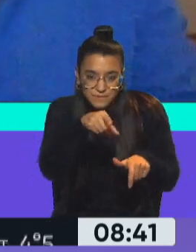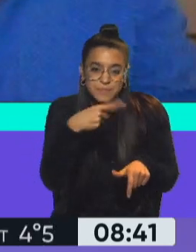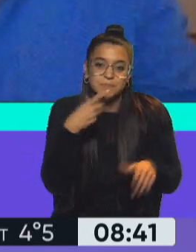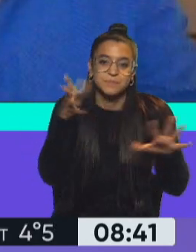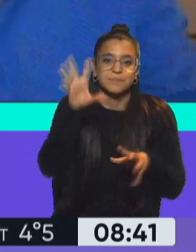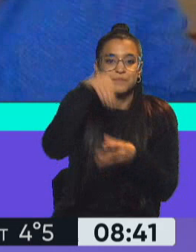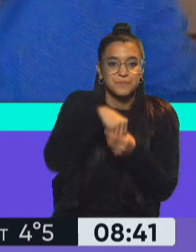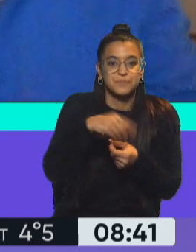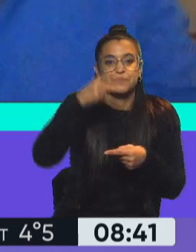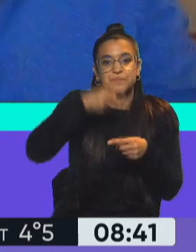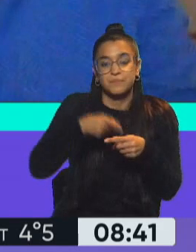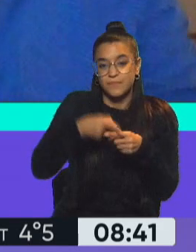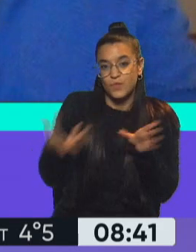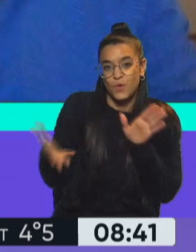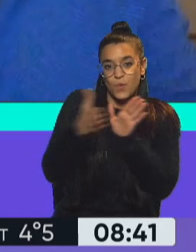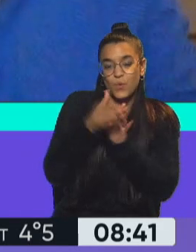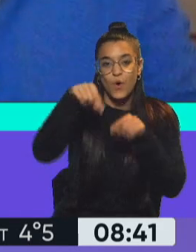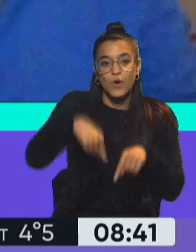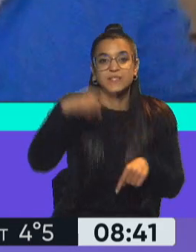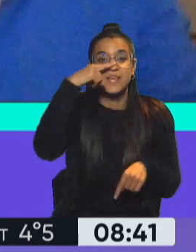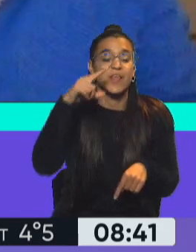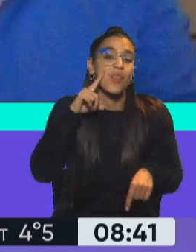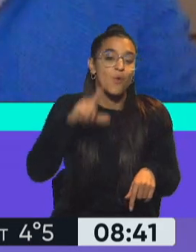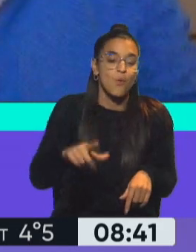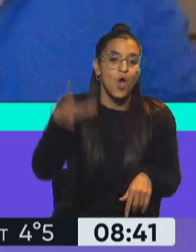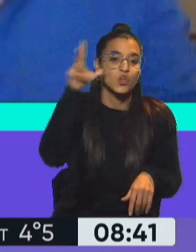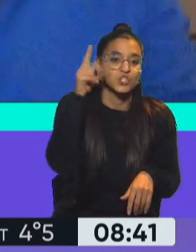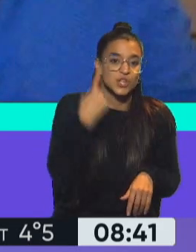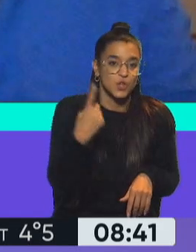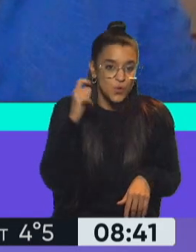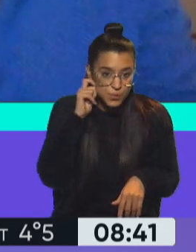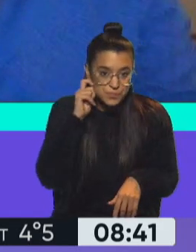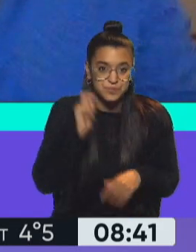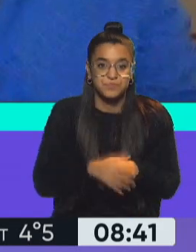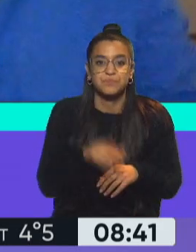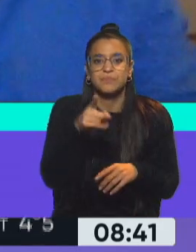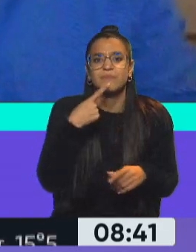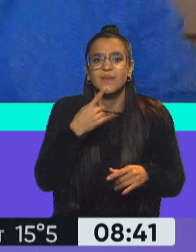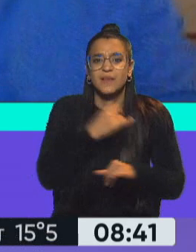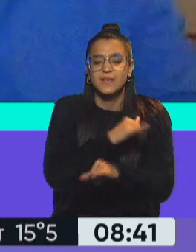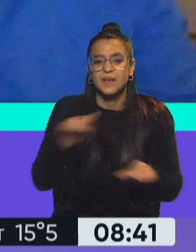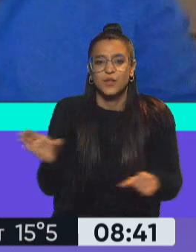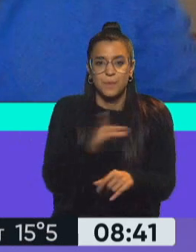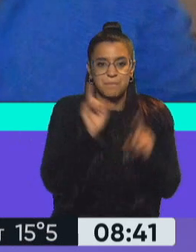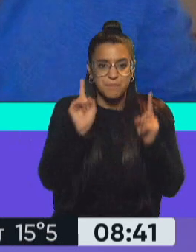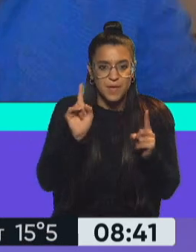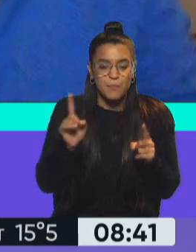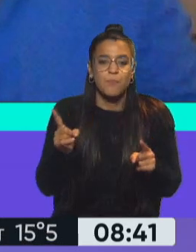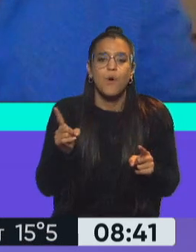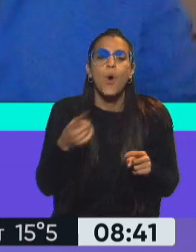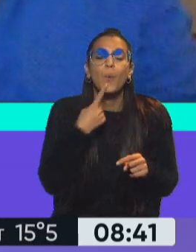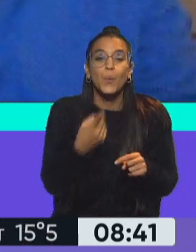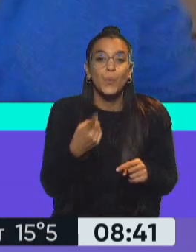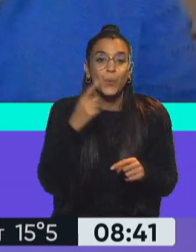que celebren su cumpleaños con él. Hoy, 7 de julio, cumple 81 años. Y lo que él les dice a todos, que es lo que está diciendo en el video que están